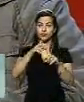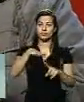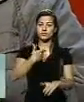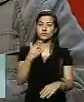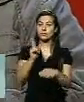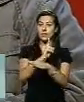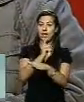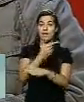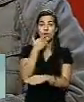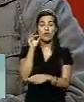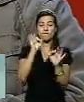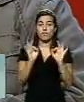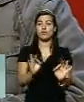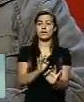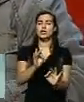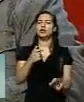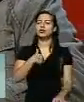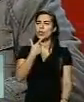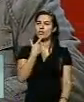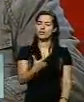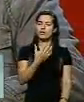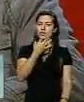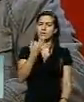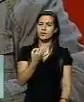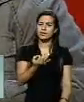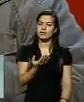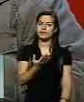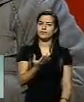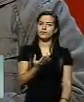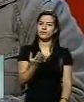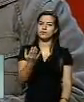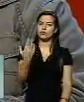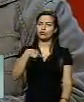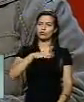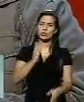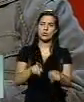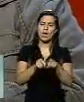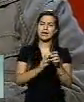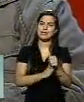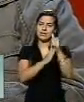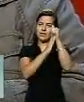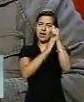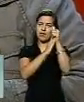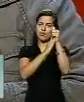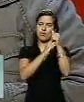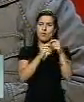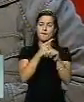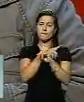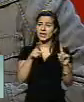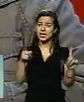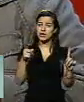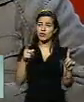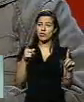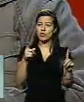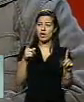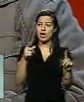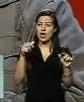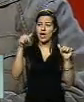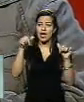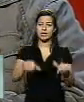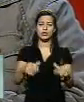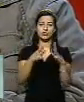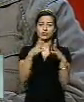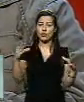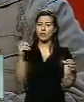manera. Nos corresponde, yo cuando decía que efectivamente esto es un proceso de vanguardias, pero necesariamente aquí todo el pueblo puede